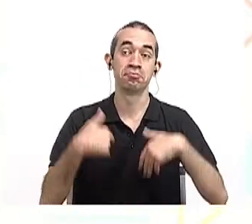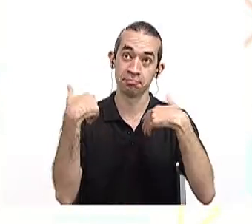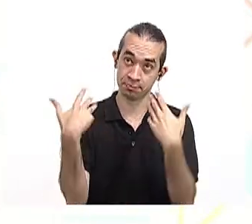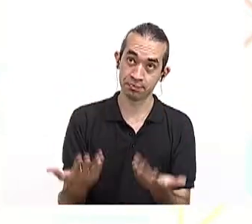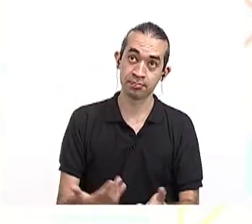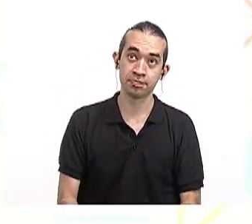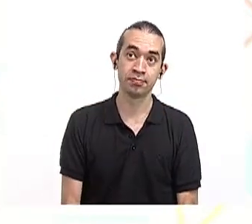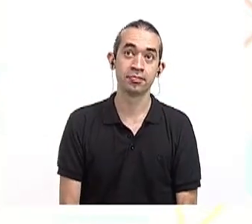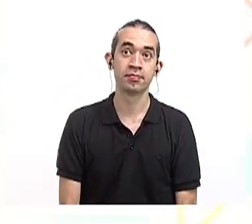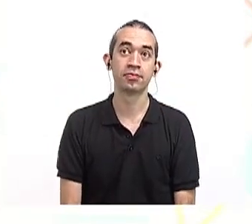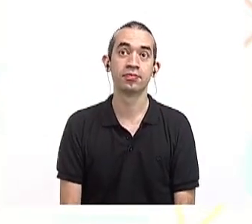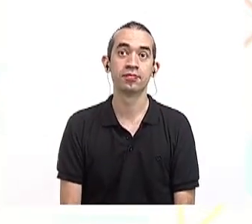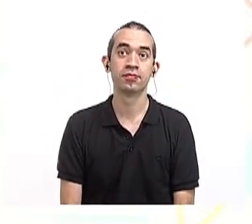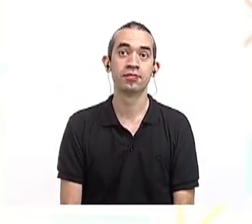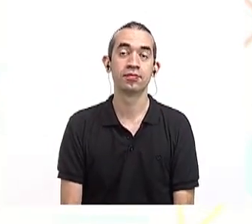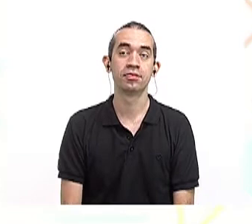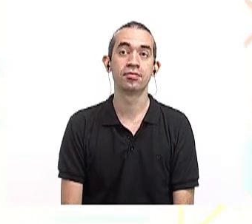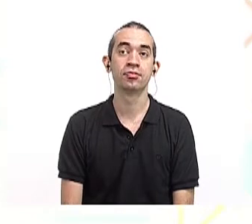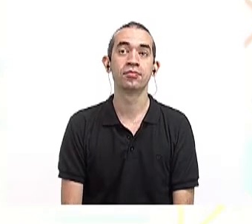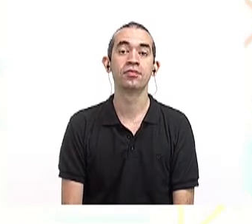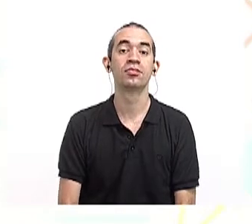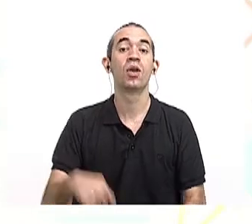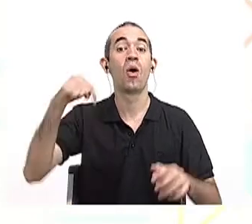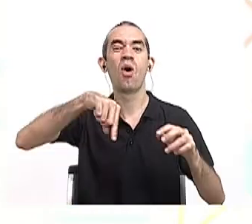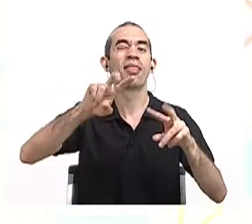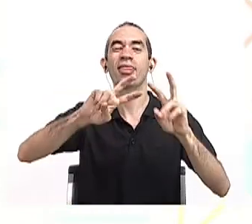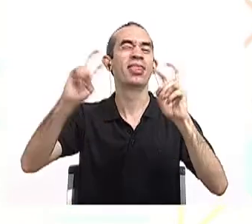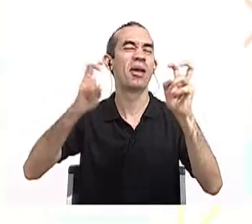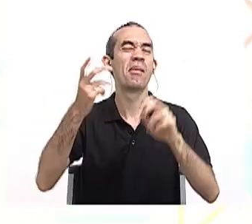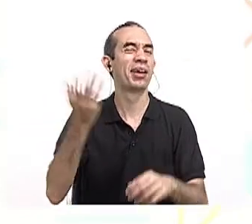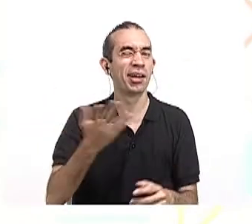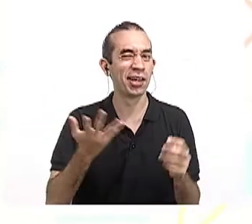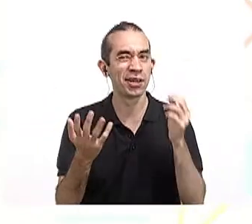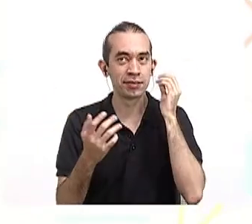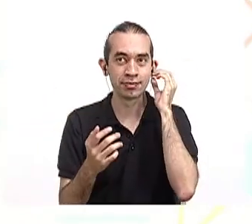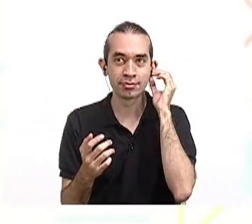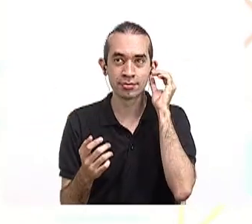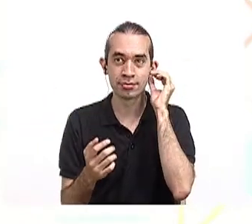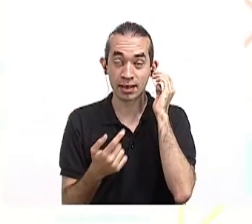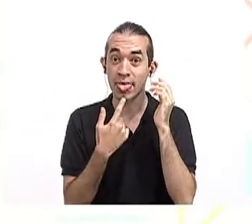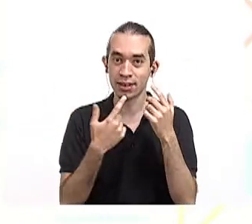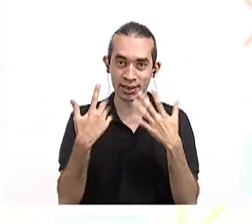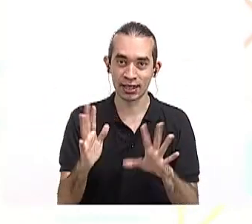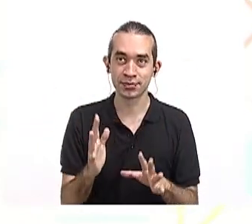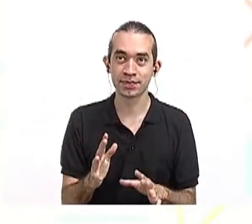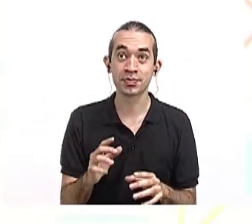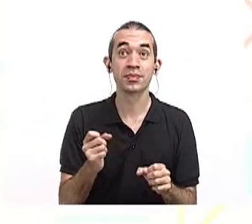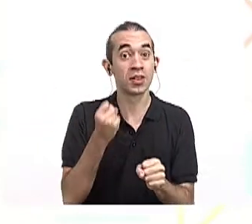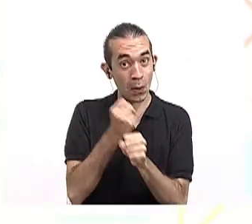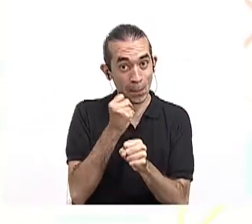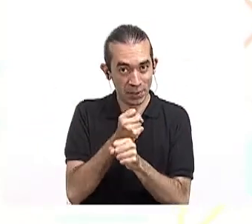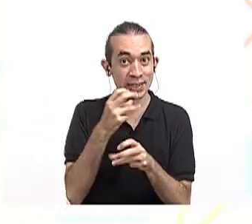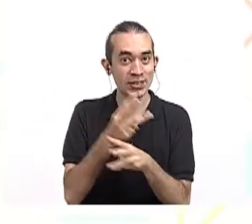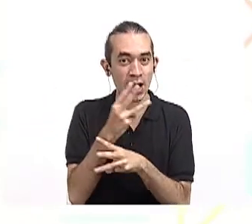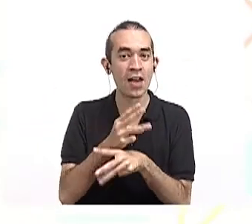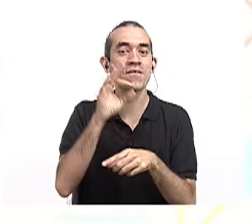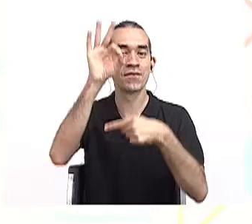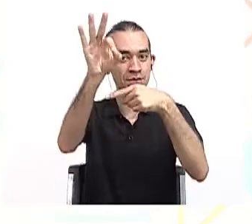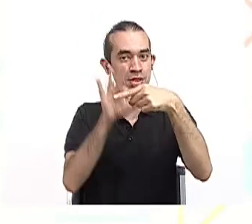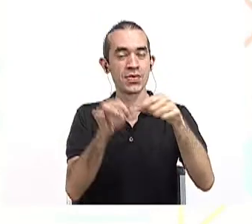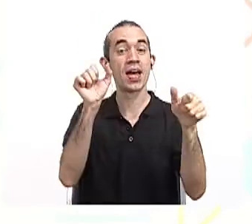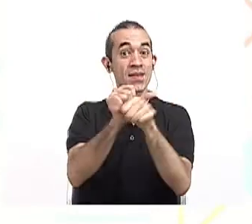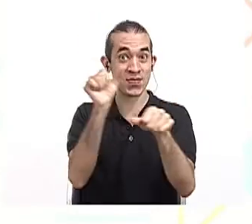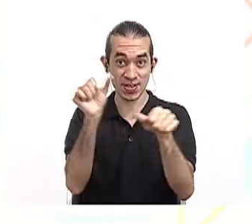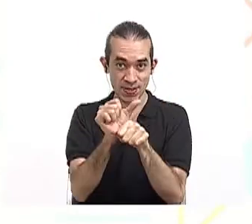Entonces, nuestro tema del día de hoy, como les decía, son las operaciones con fracciones